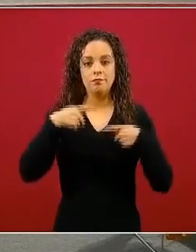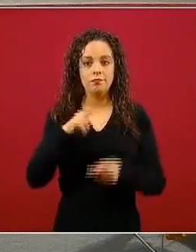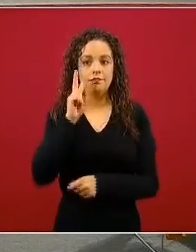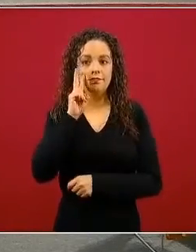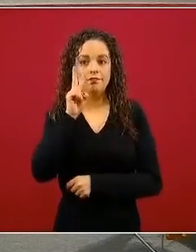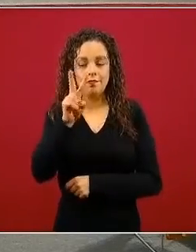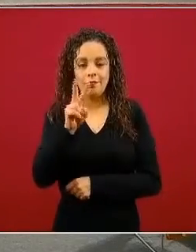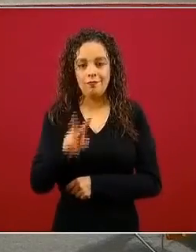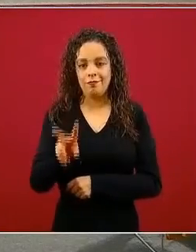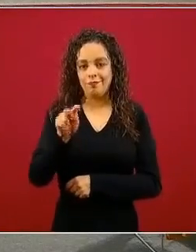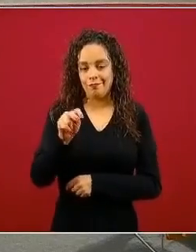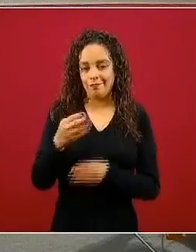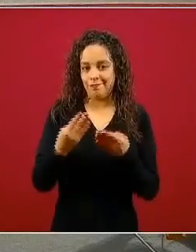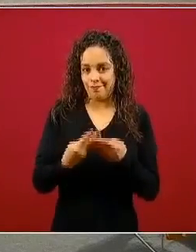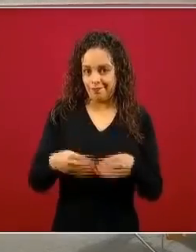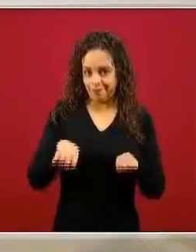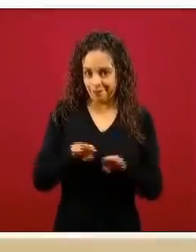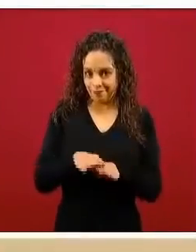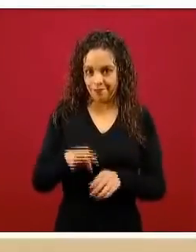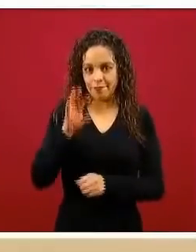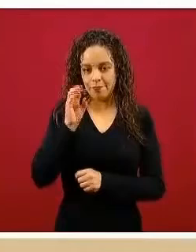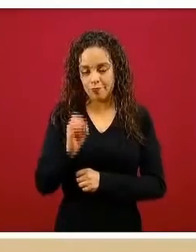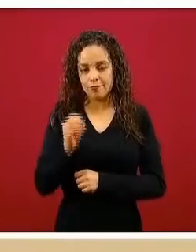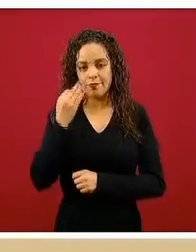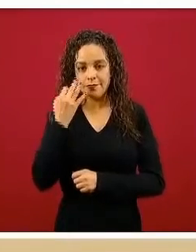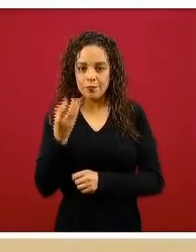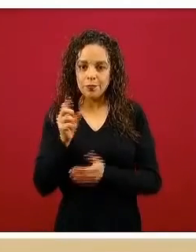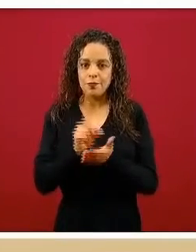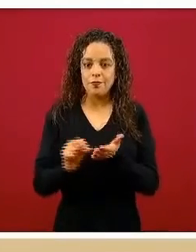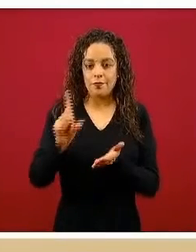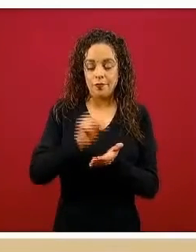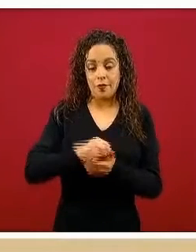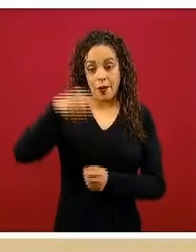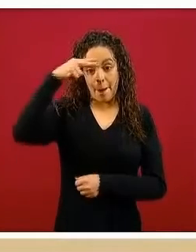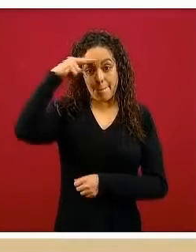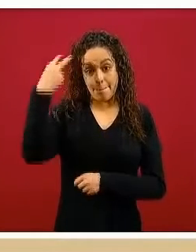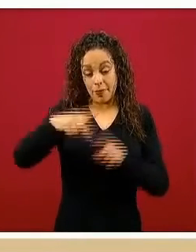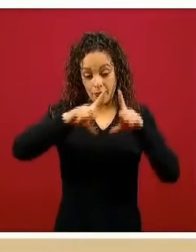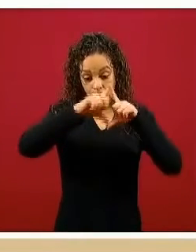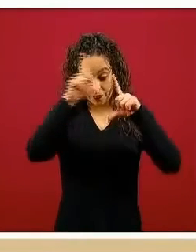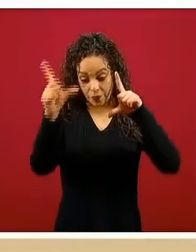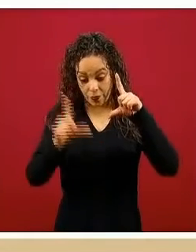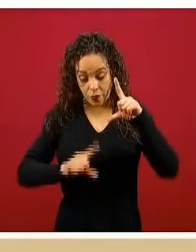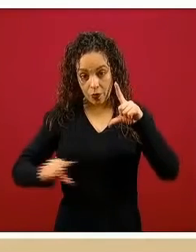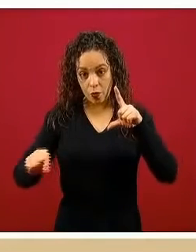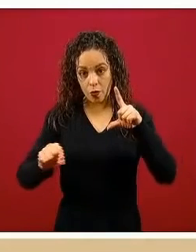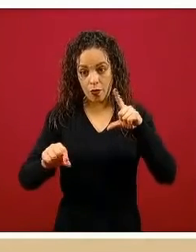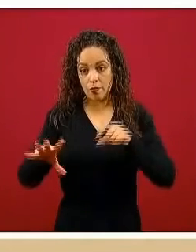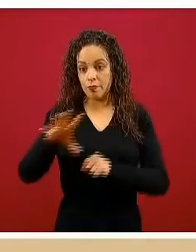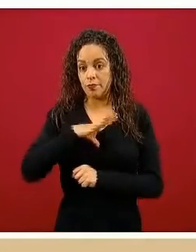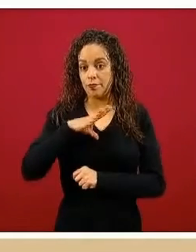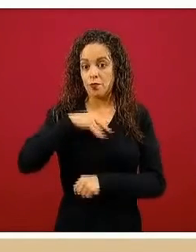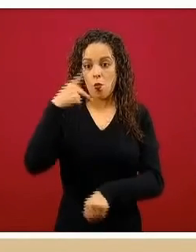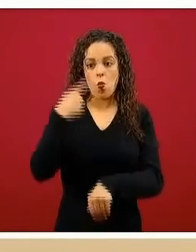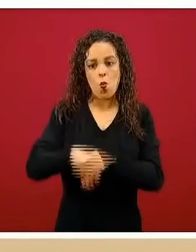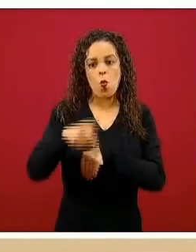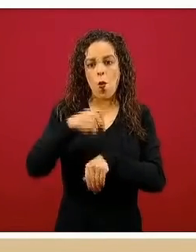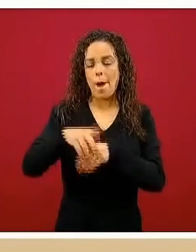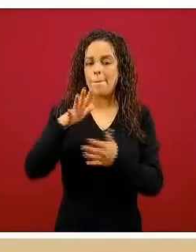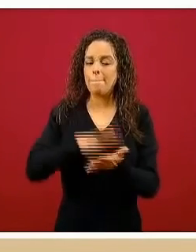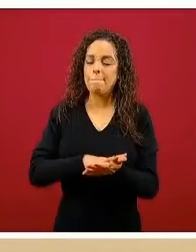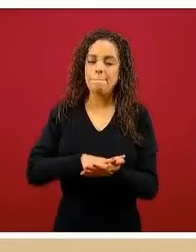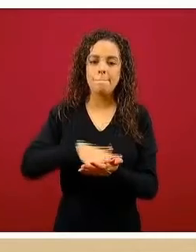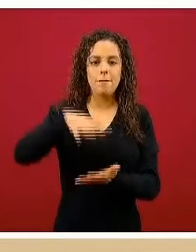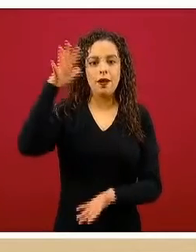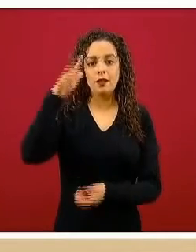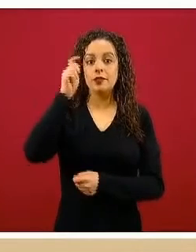hogares, que todo México se encuentra en riesgo máximo, que es precisamente el color rojo que representa el